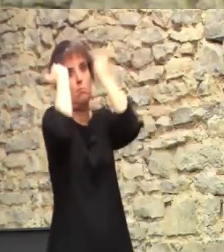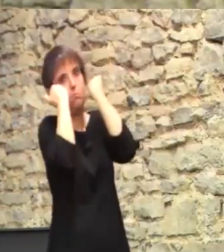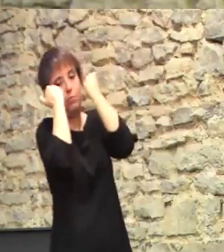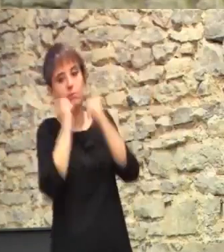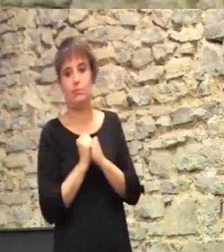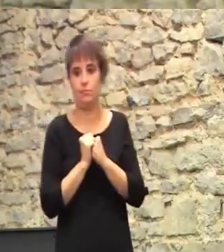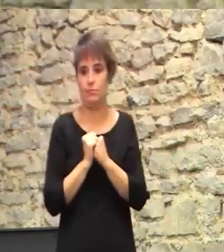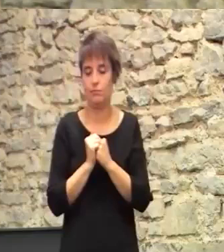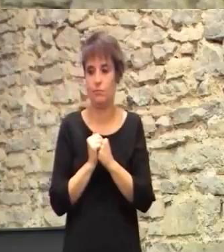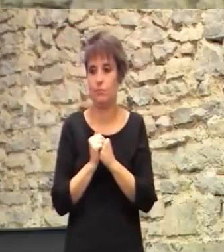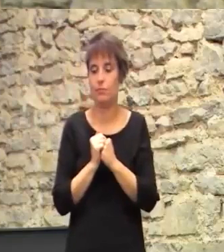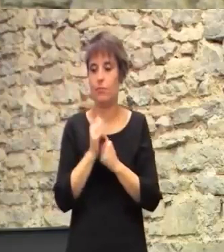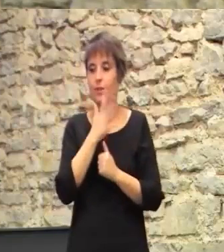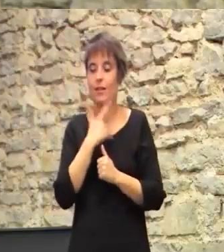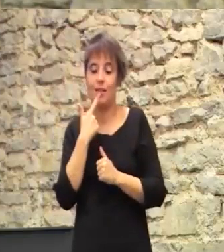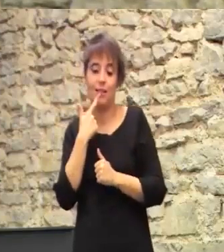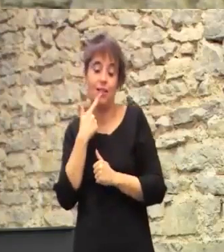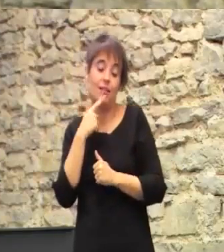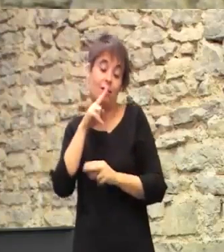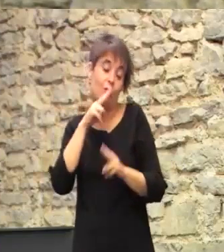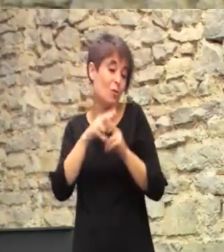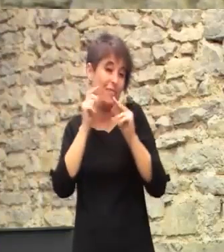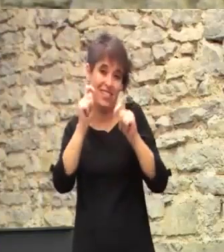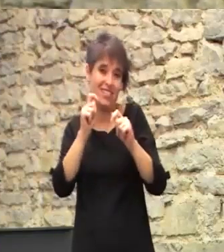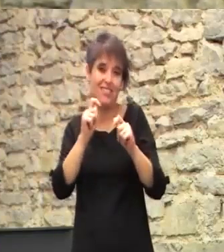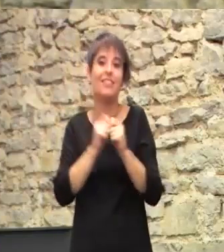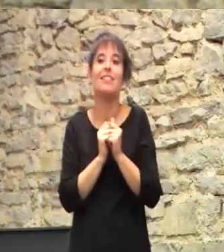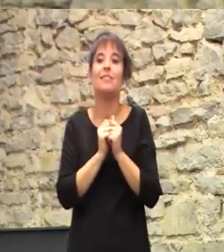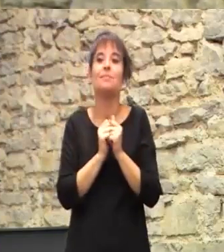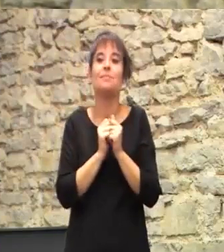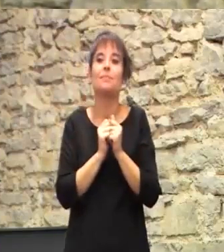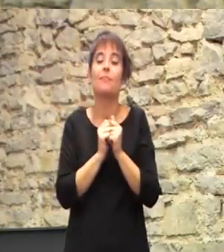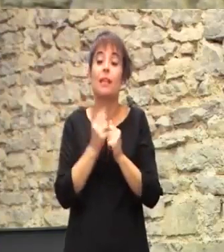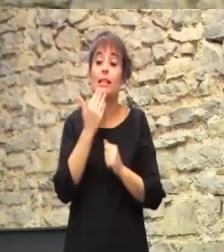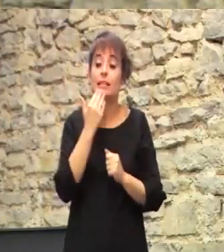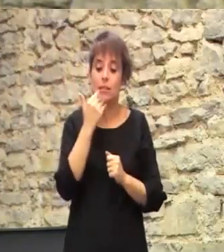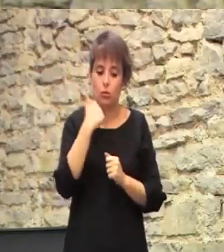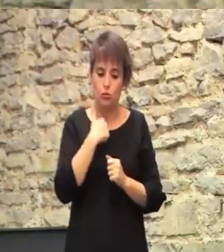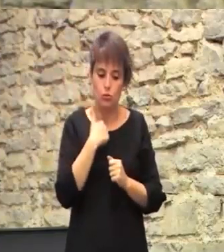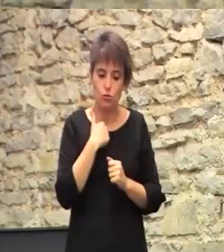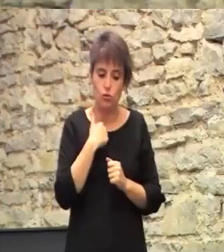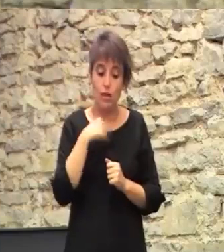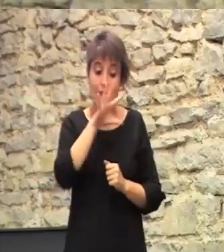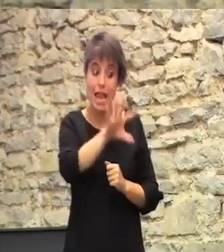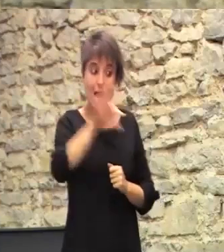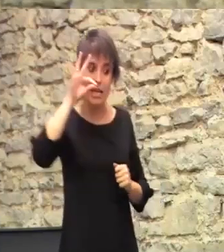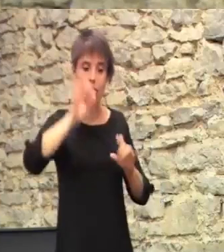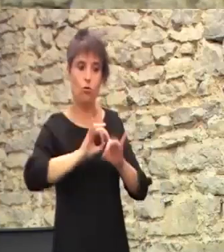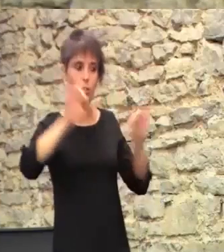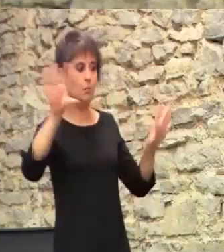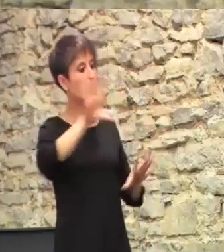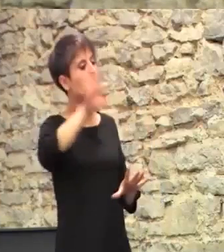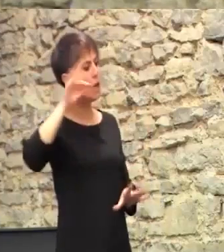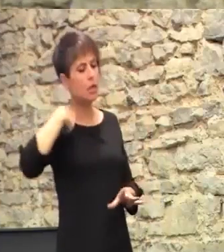izquierdo maría jesús y quiero la llama sí es decir si yo digo elijo libremente